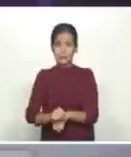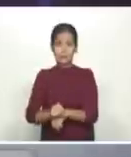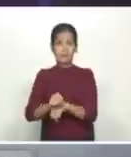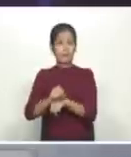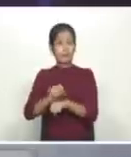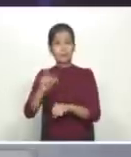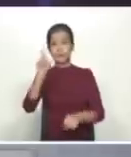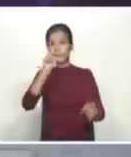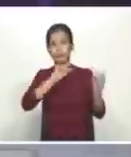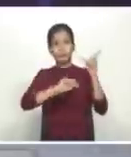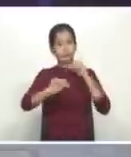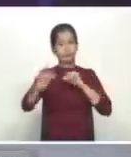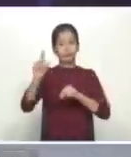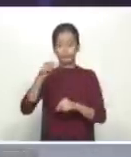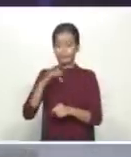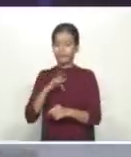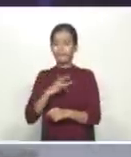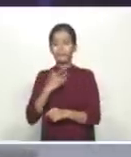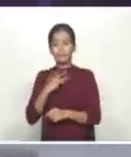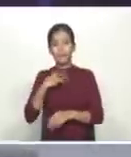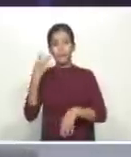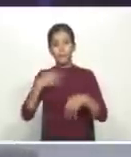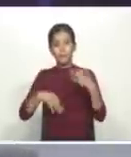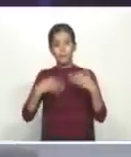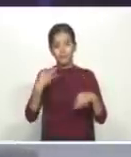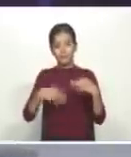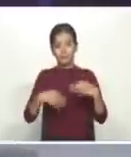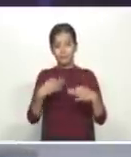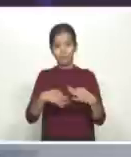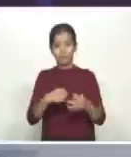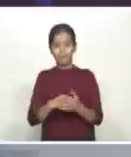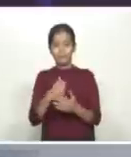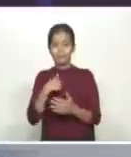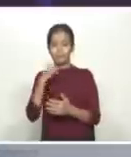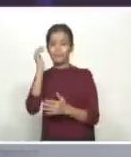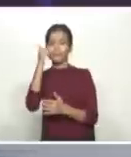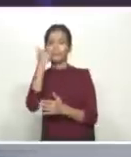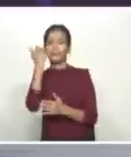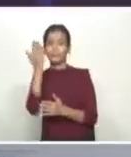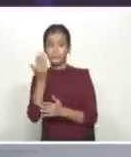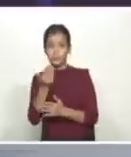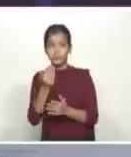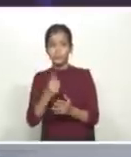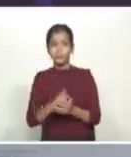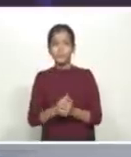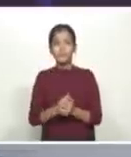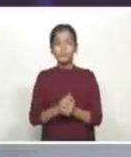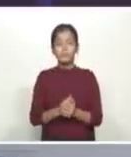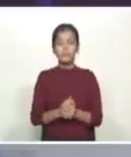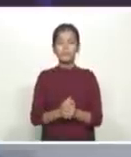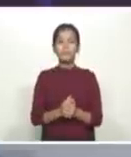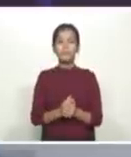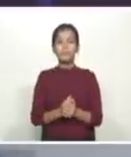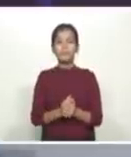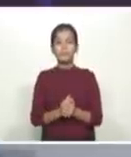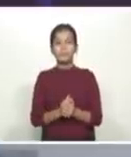es de alegría verlo. Y yo quiero reivindicar algo que decía